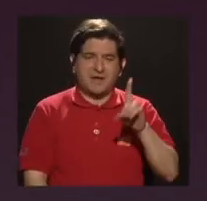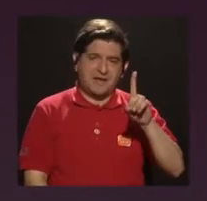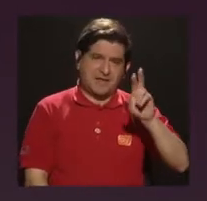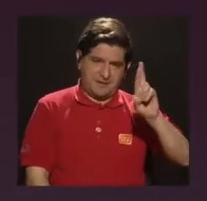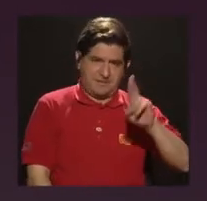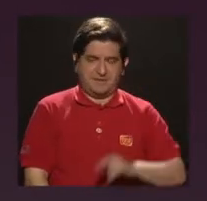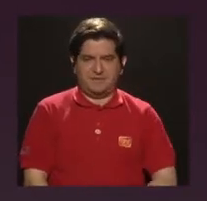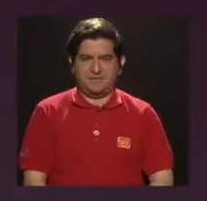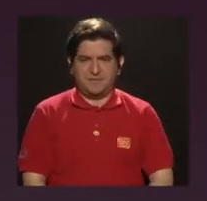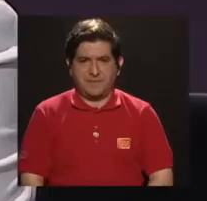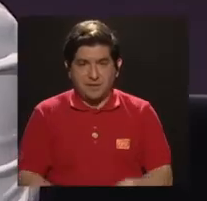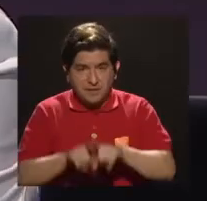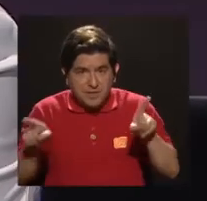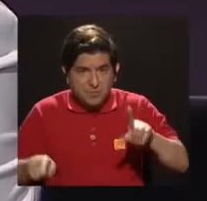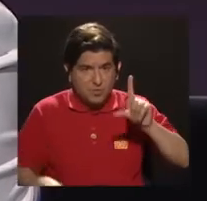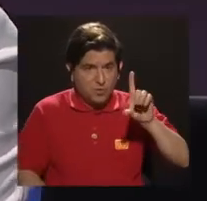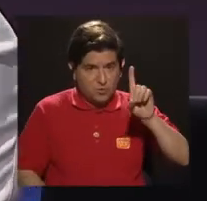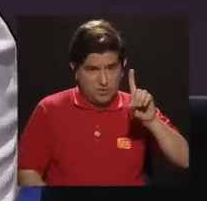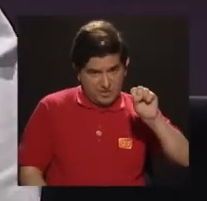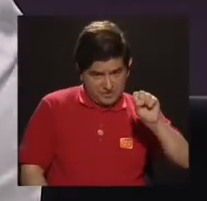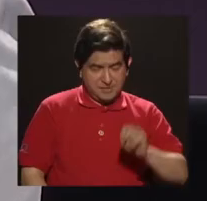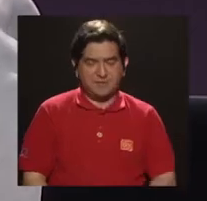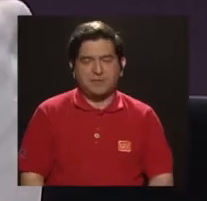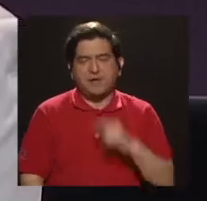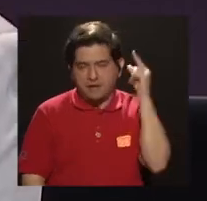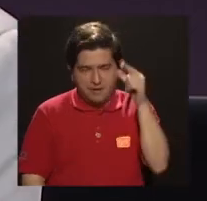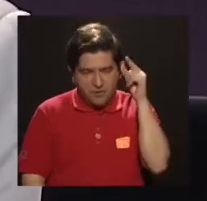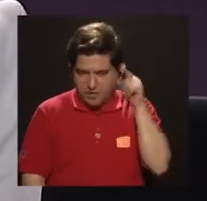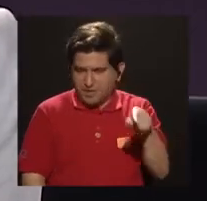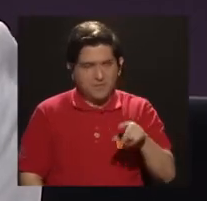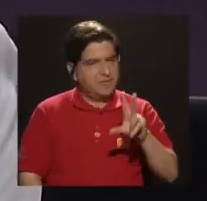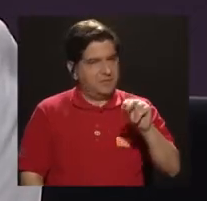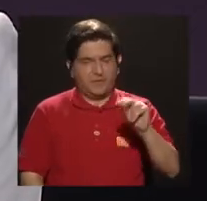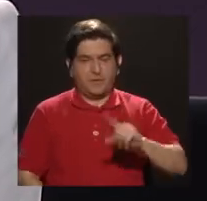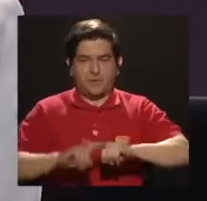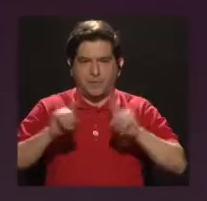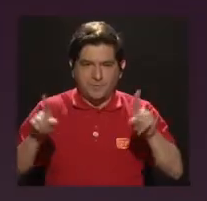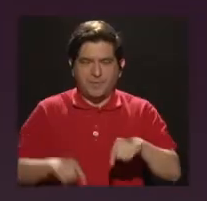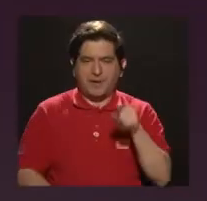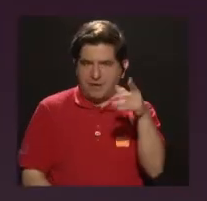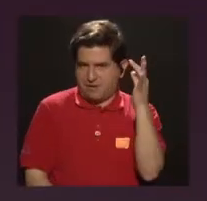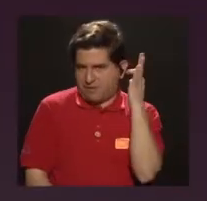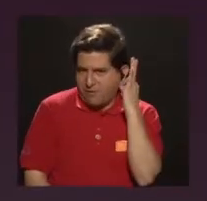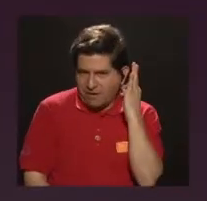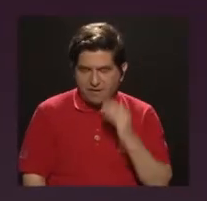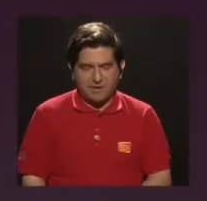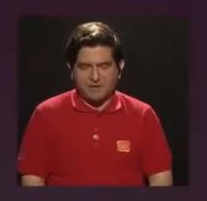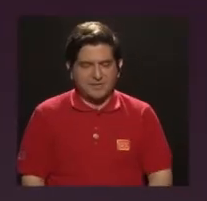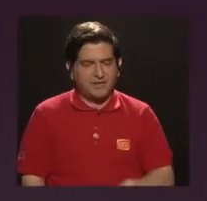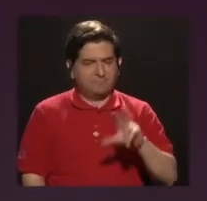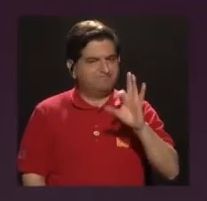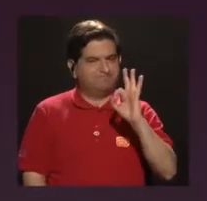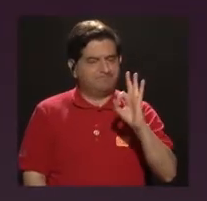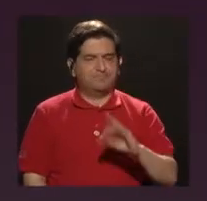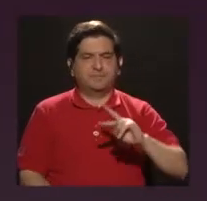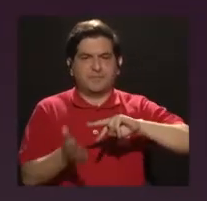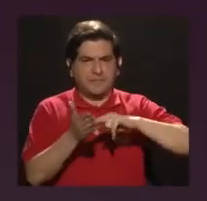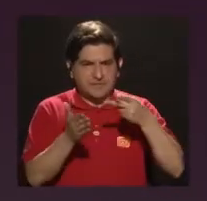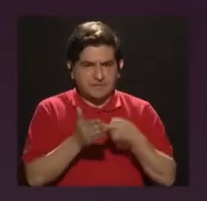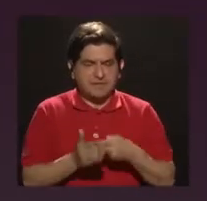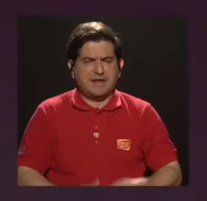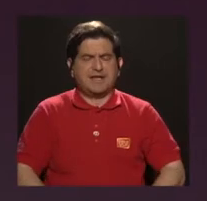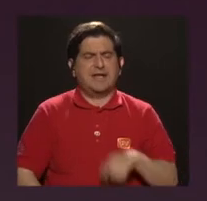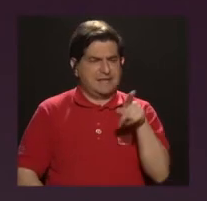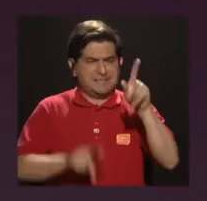porque para ella ha sido bueno desde luego para lula pero para dilma rousseff no es porque ella él ha sido un aliado